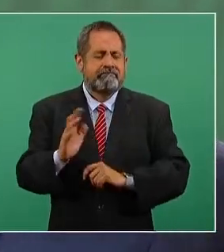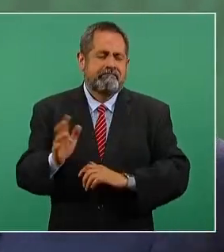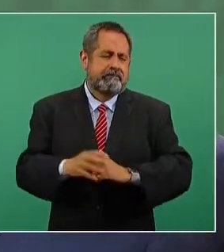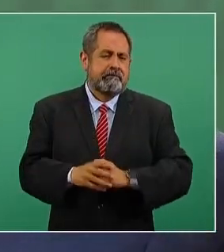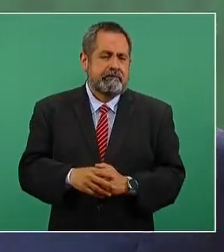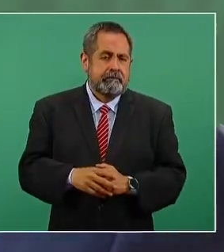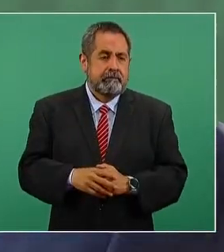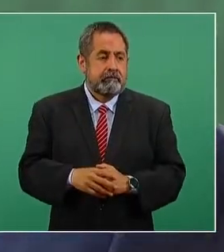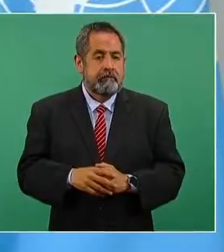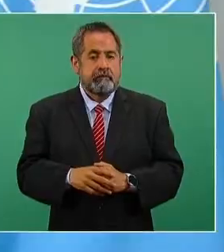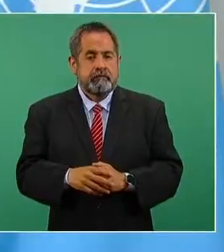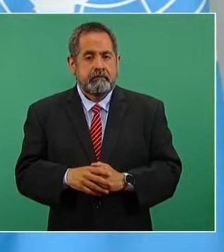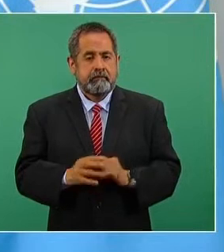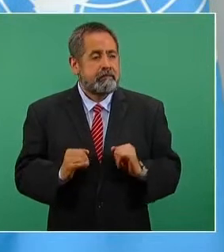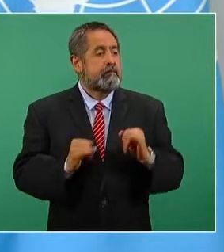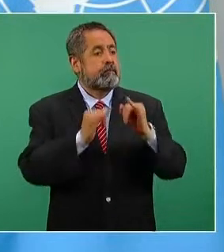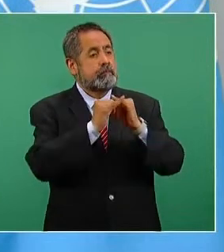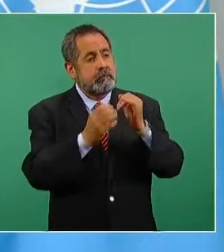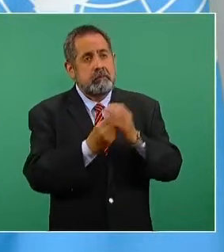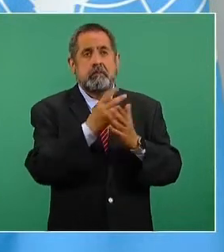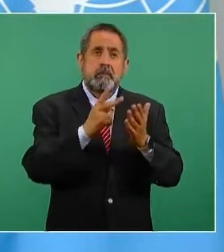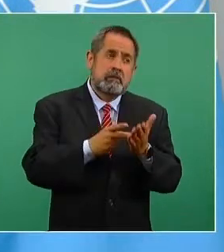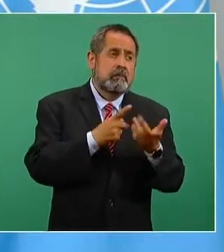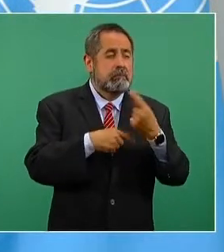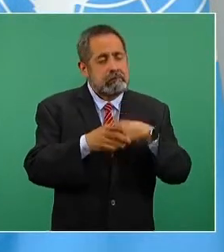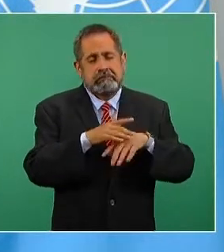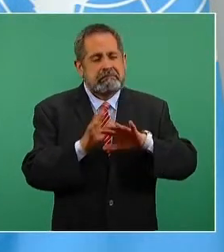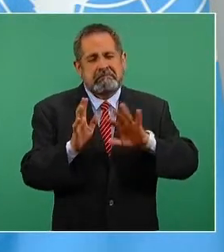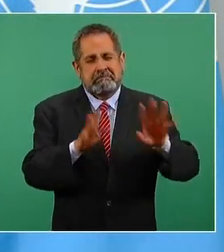Porque las instituciones las pueden